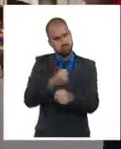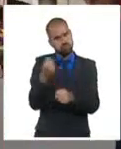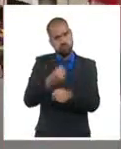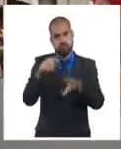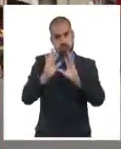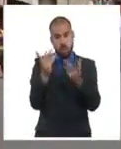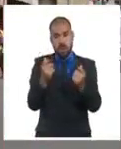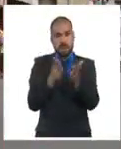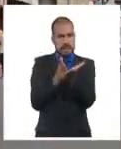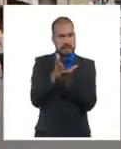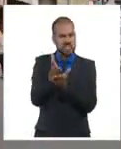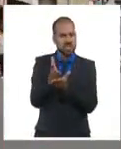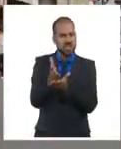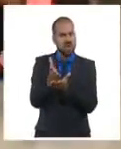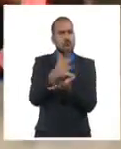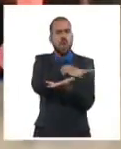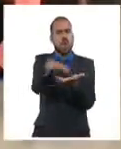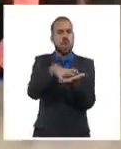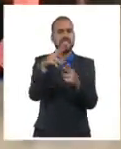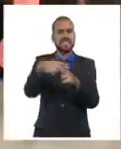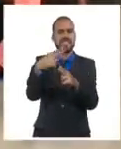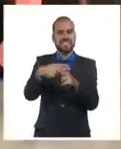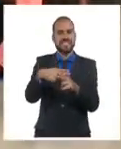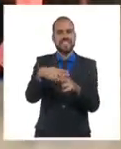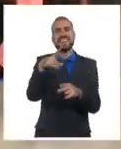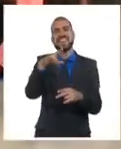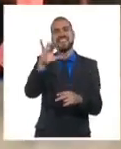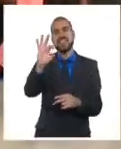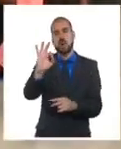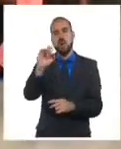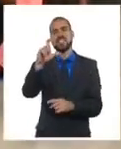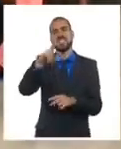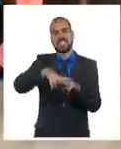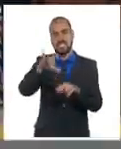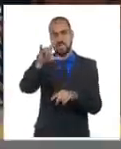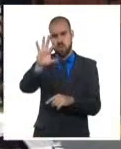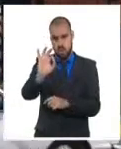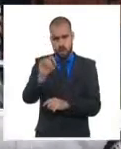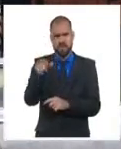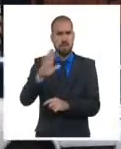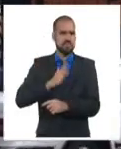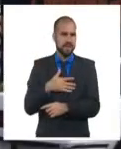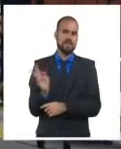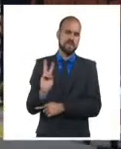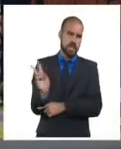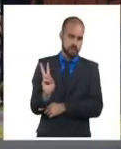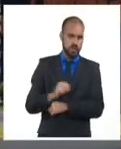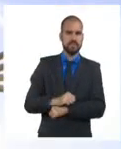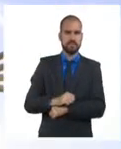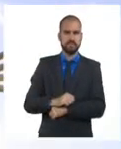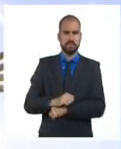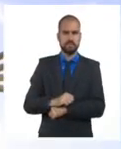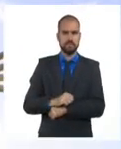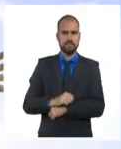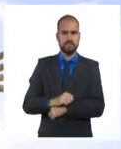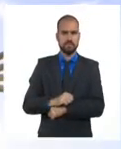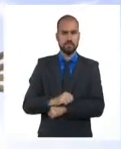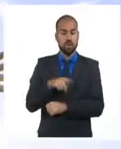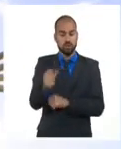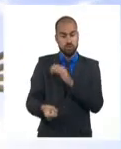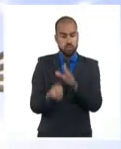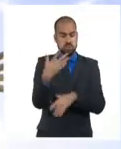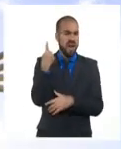tiempo en el poblado de Río Chico, en la República Bolivariana de Venezuela. Este sitio, fundado